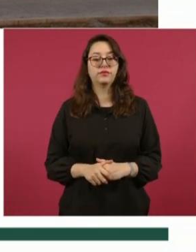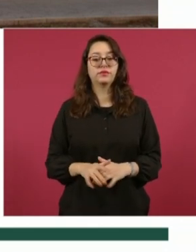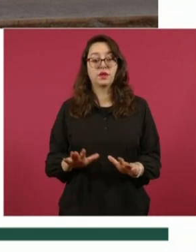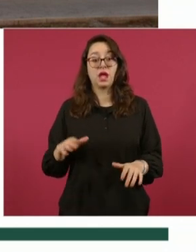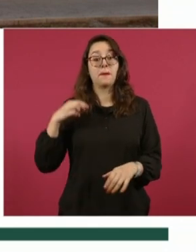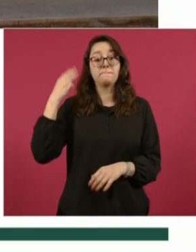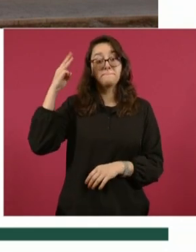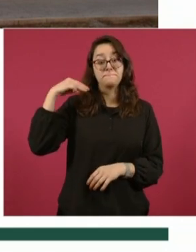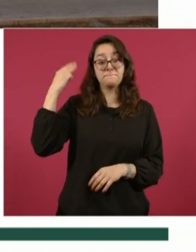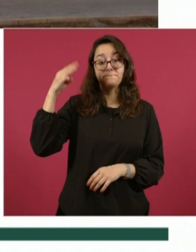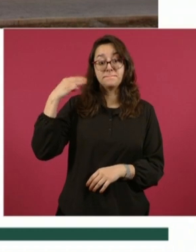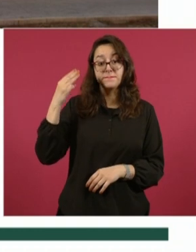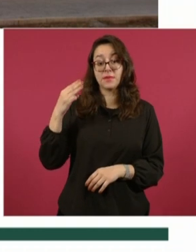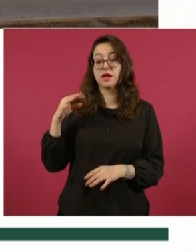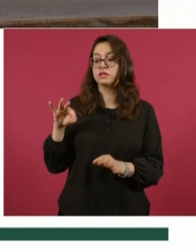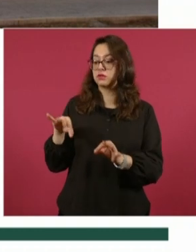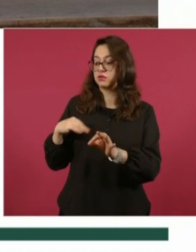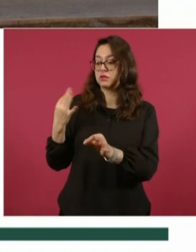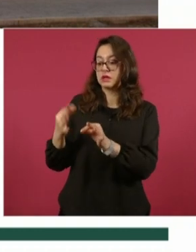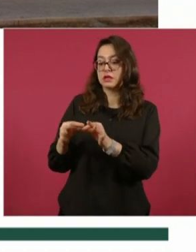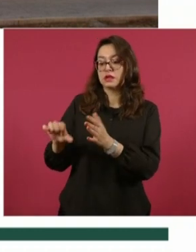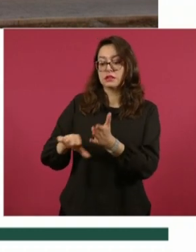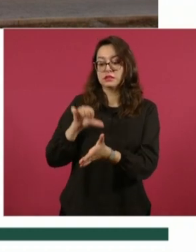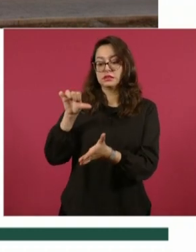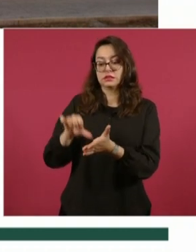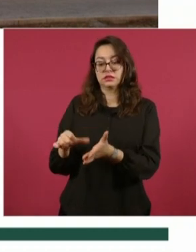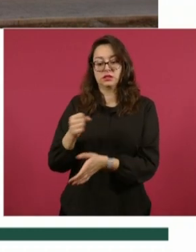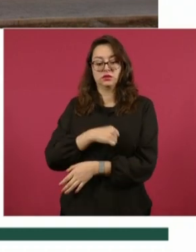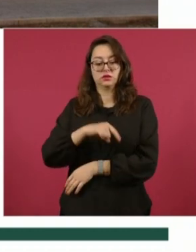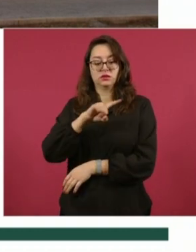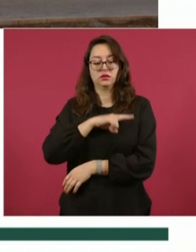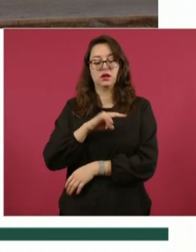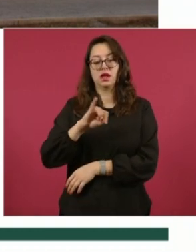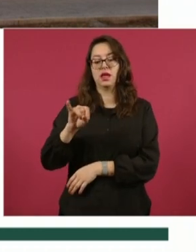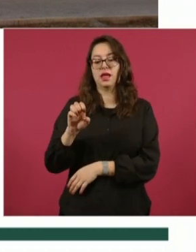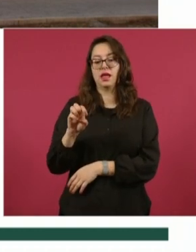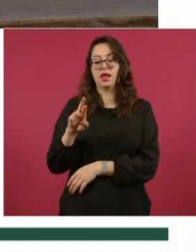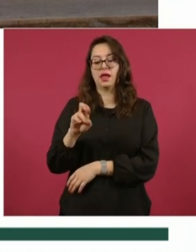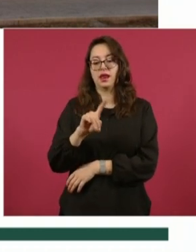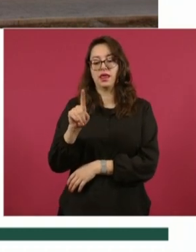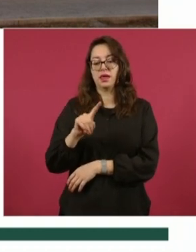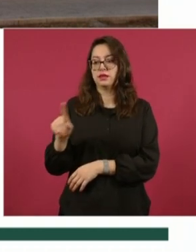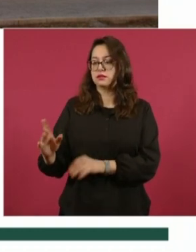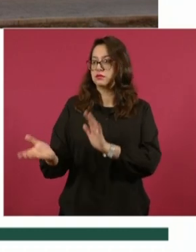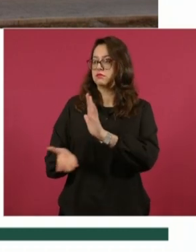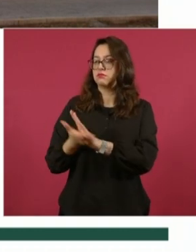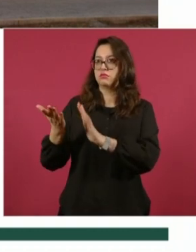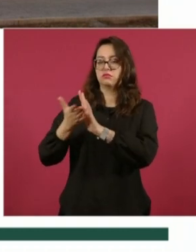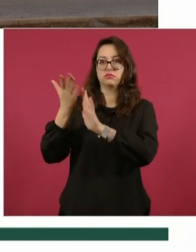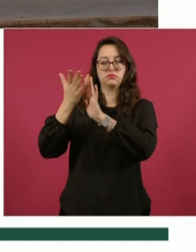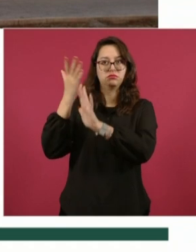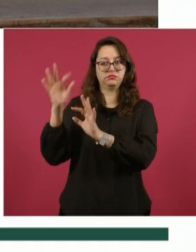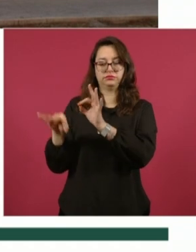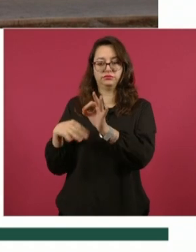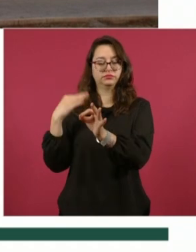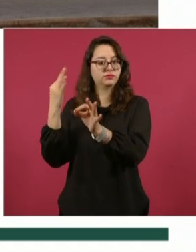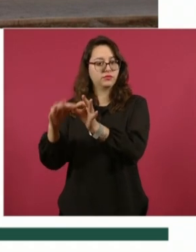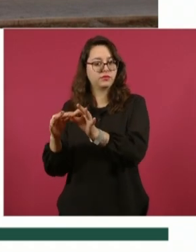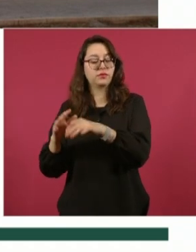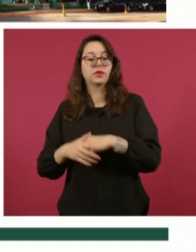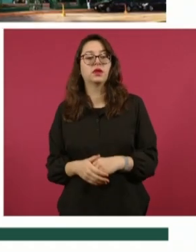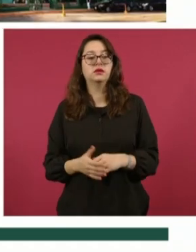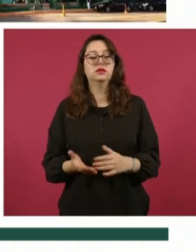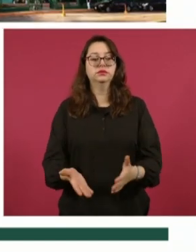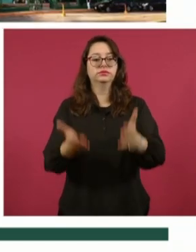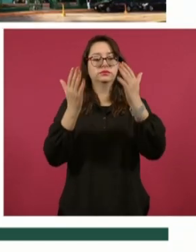se concluyen las obras de la primera etapa del centro de salud de Jerez de Salinas. En el caso de San Luis